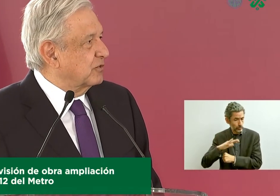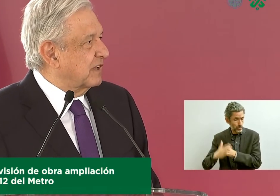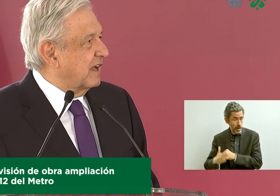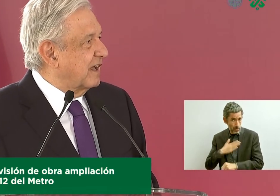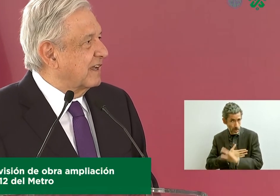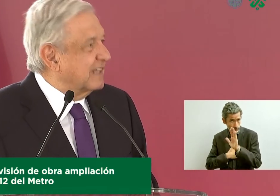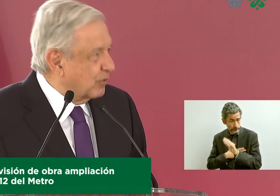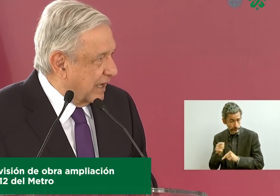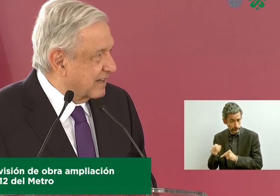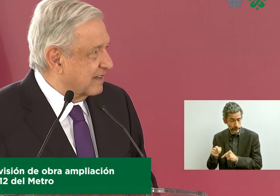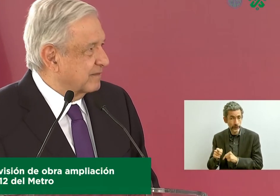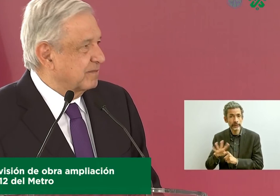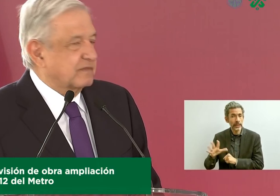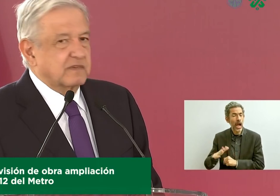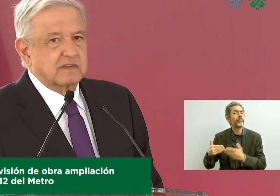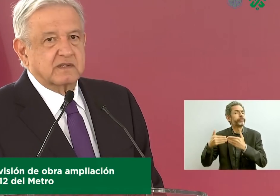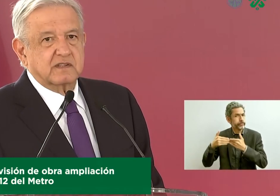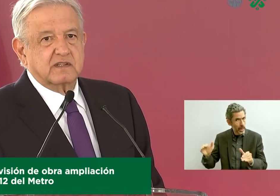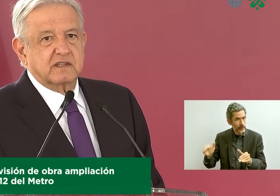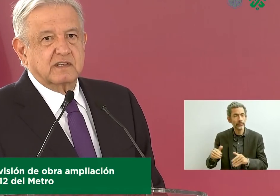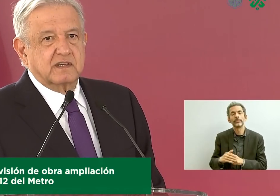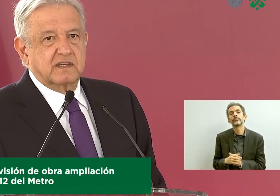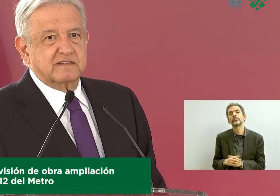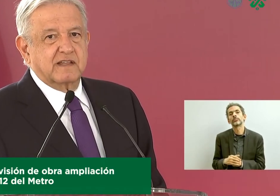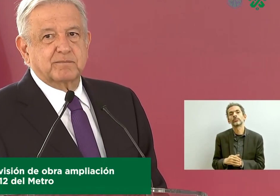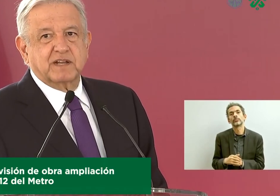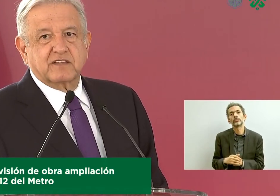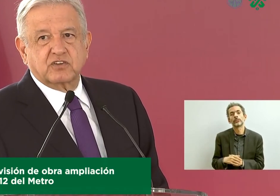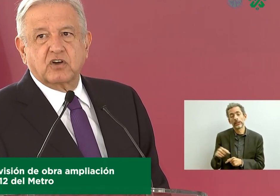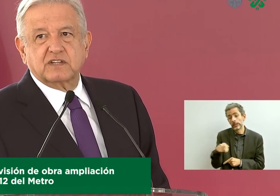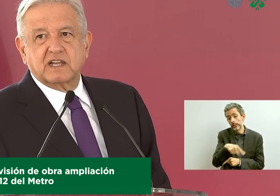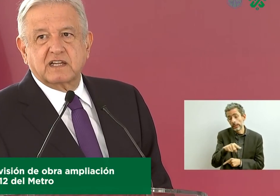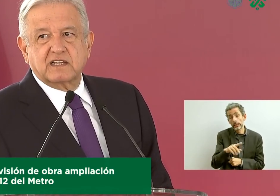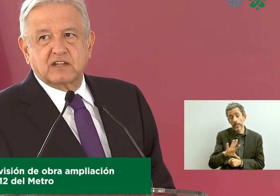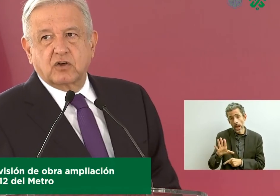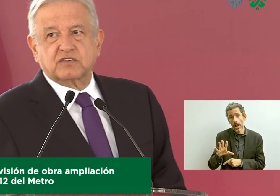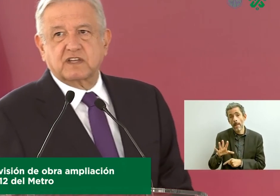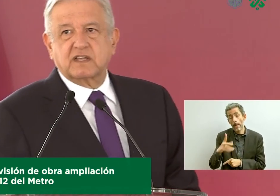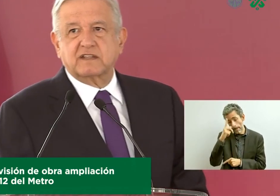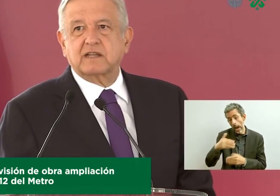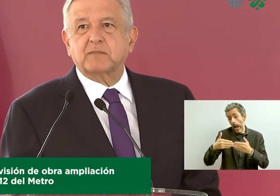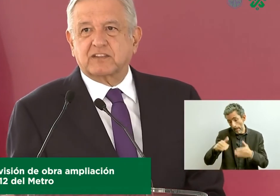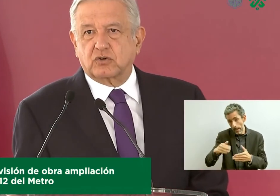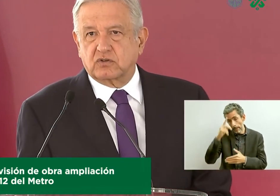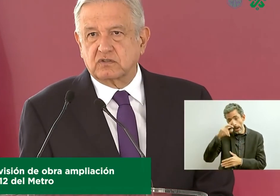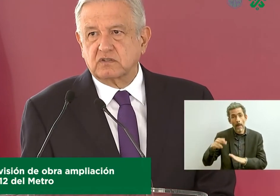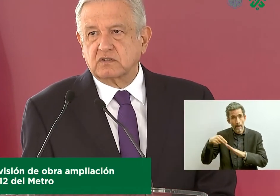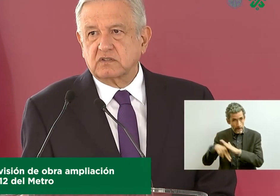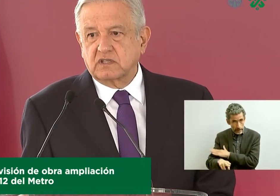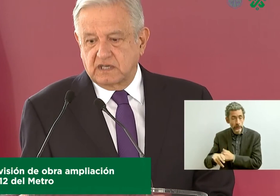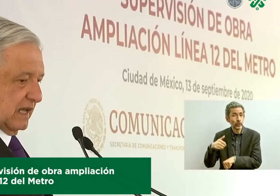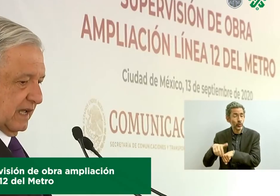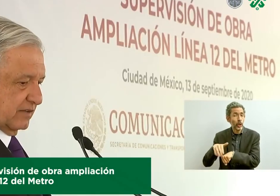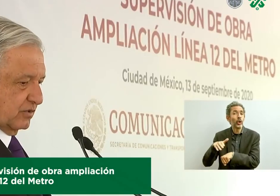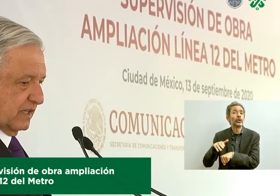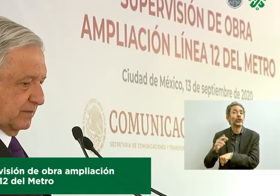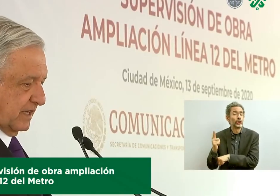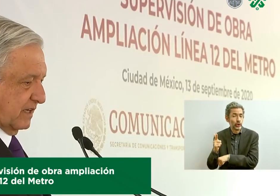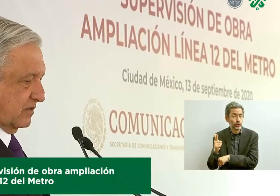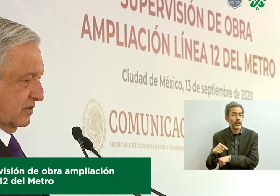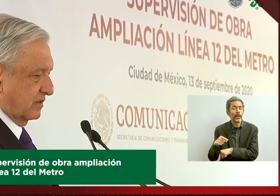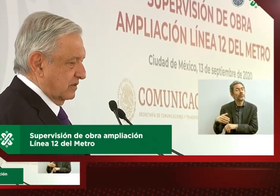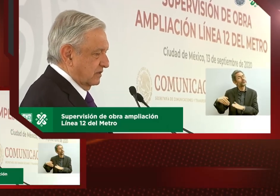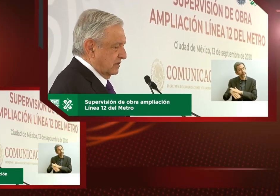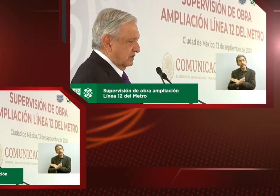vamos a inaugurar esta ampliación de la línea 12 del metro en la